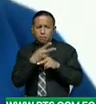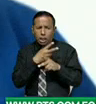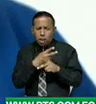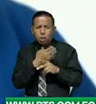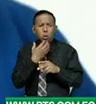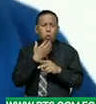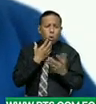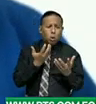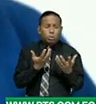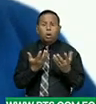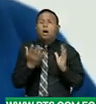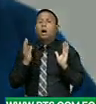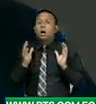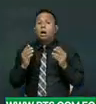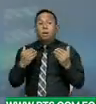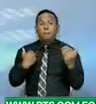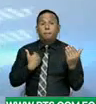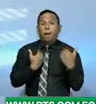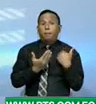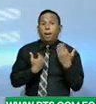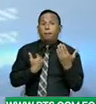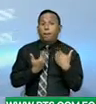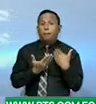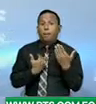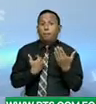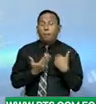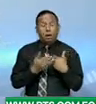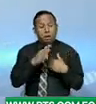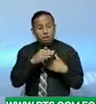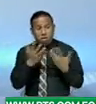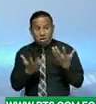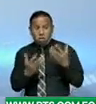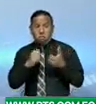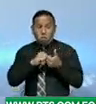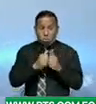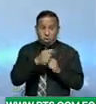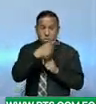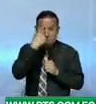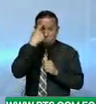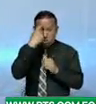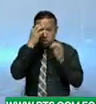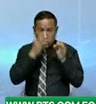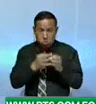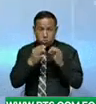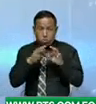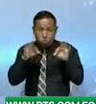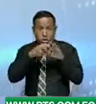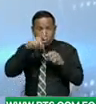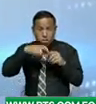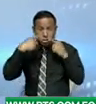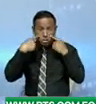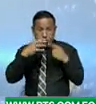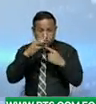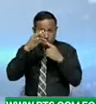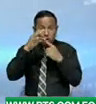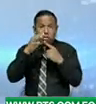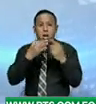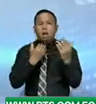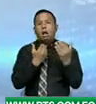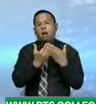y entre los dos conversan si las condiciones de riesgo ameritan para que se continúe informó José